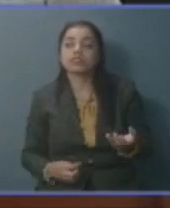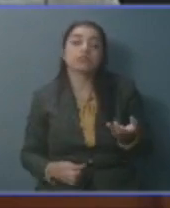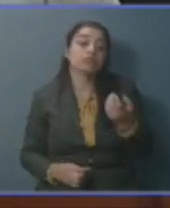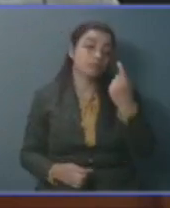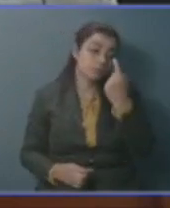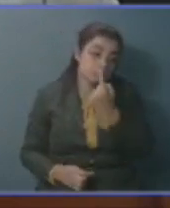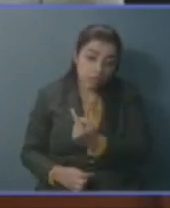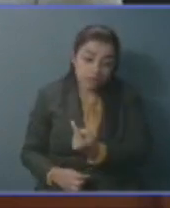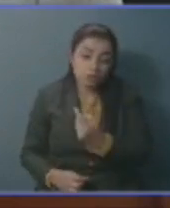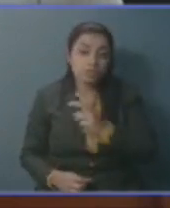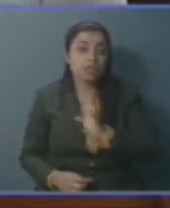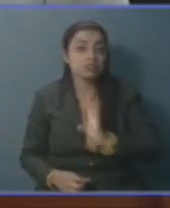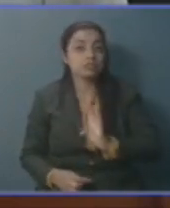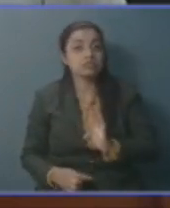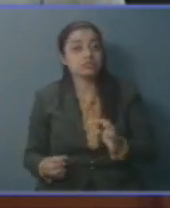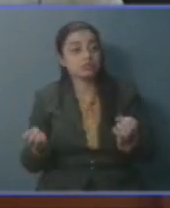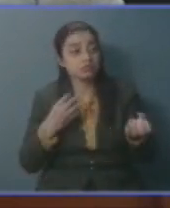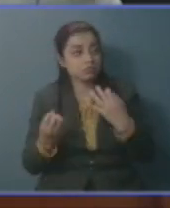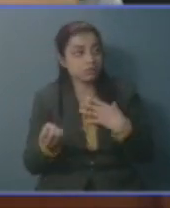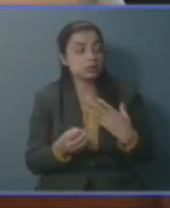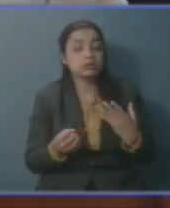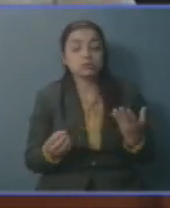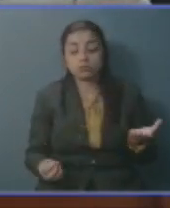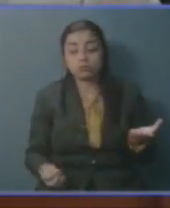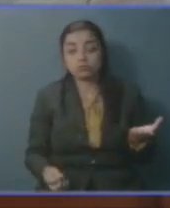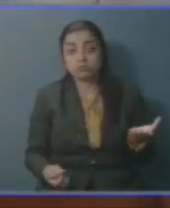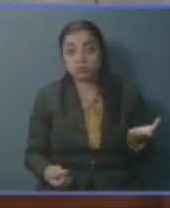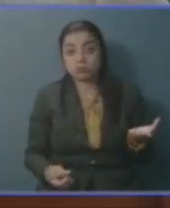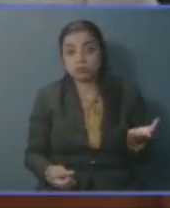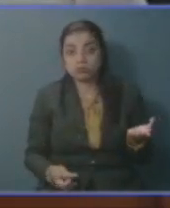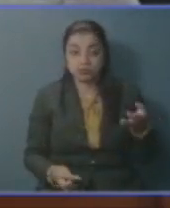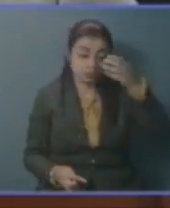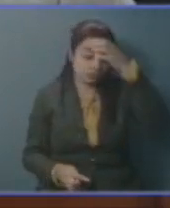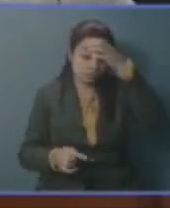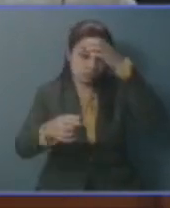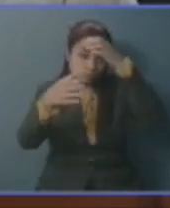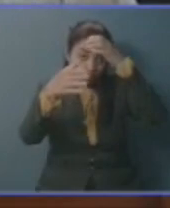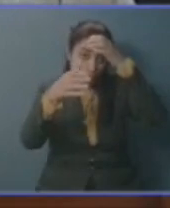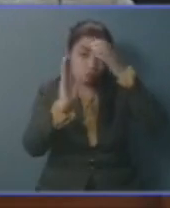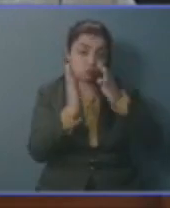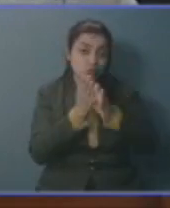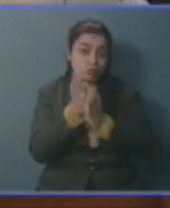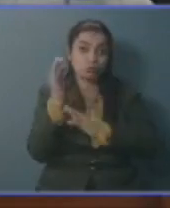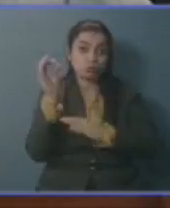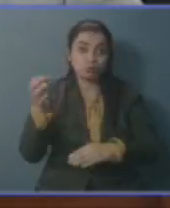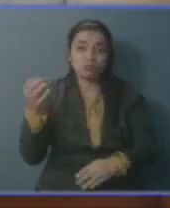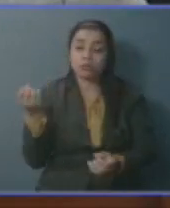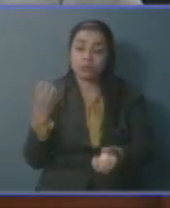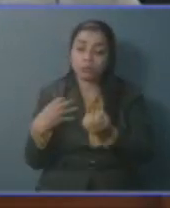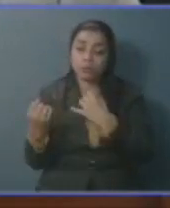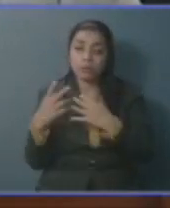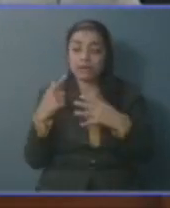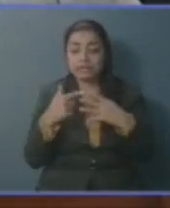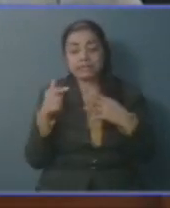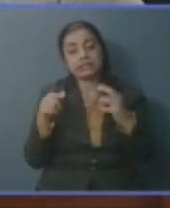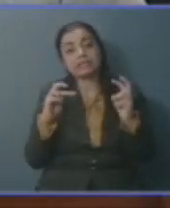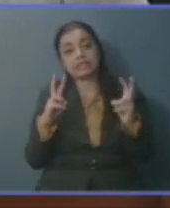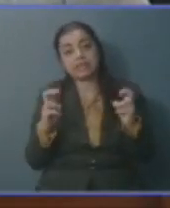personas que son eminencia en su campo, a hablar aquí sobre este tema.